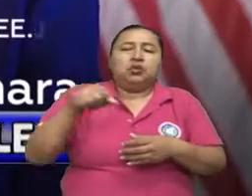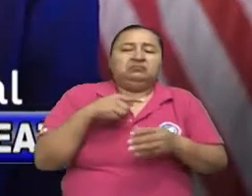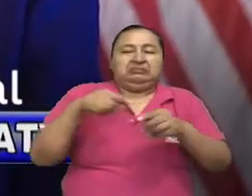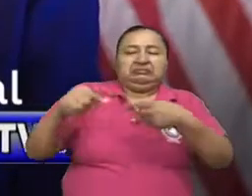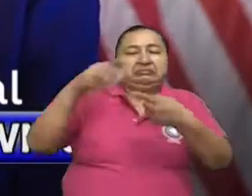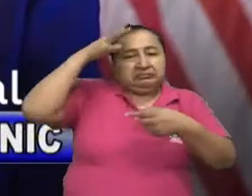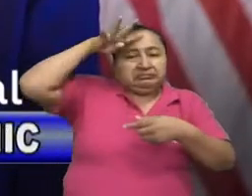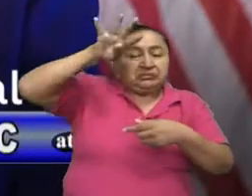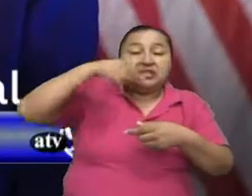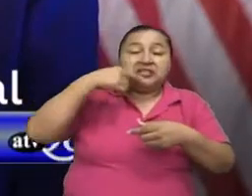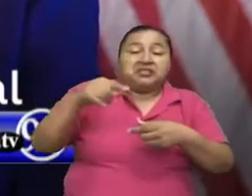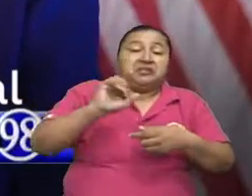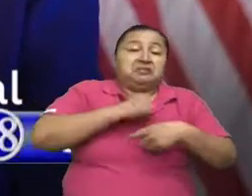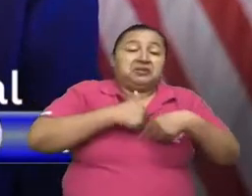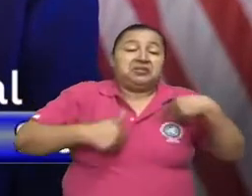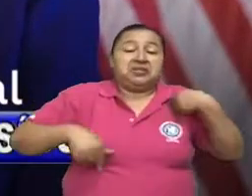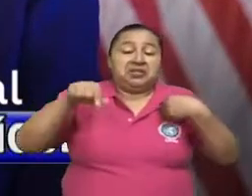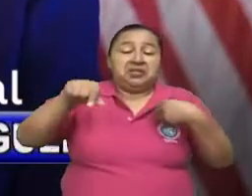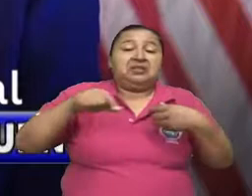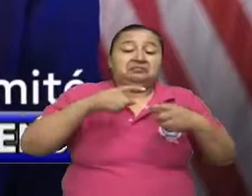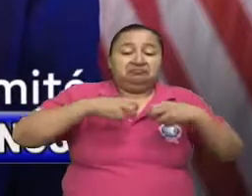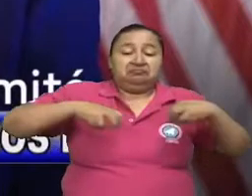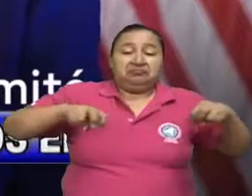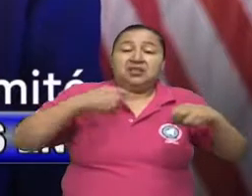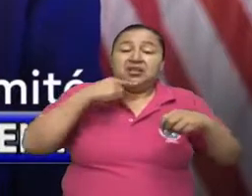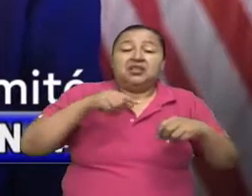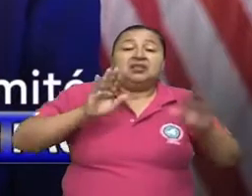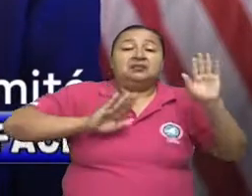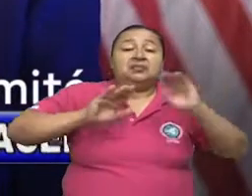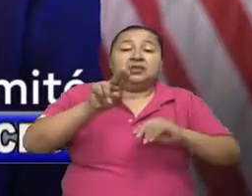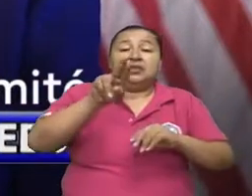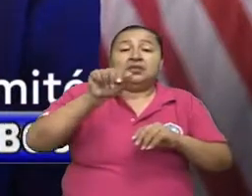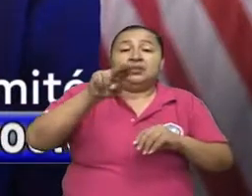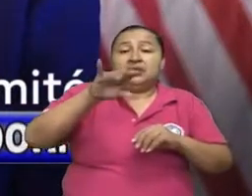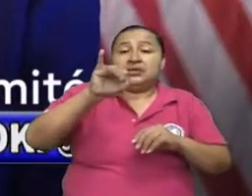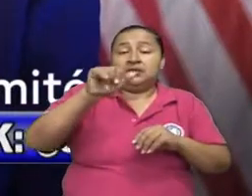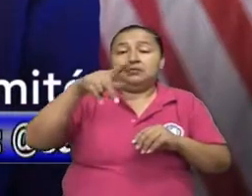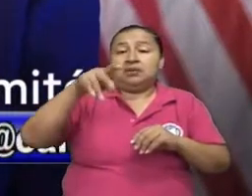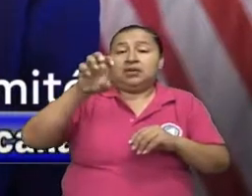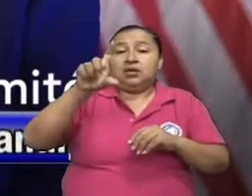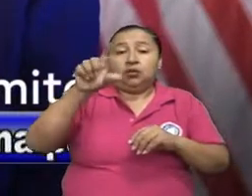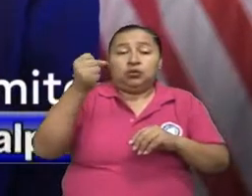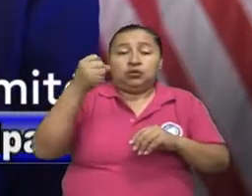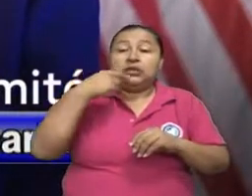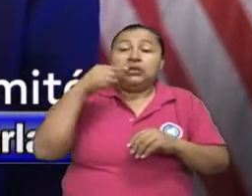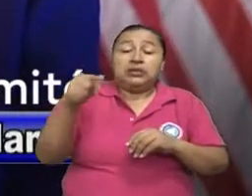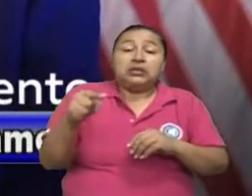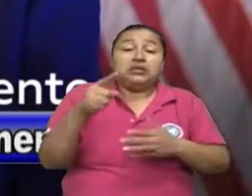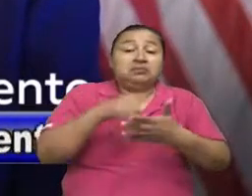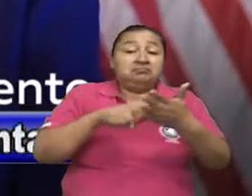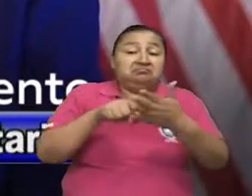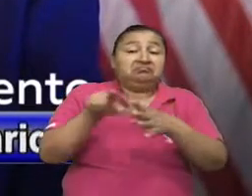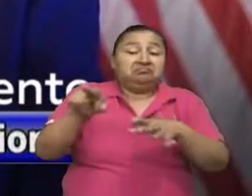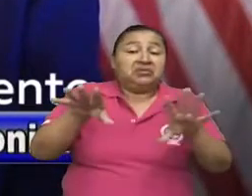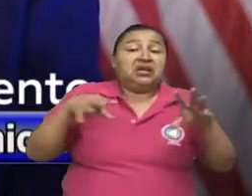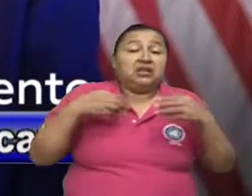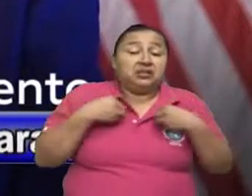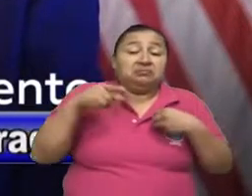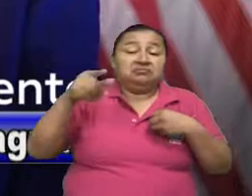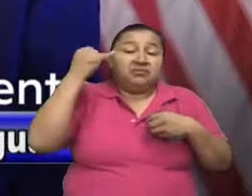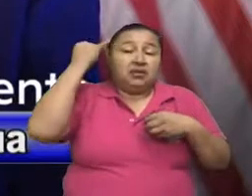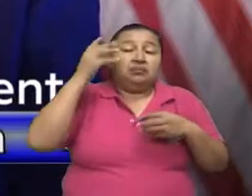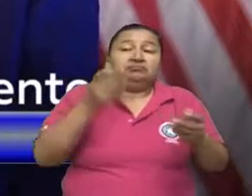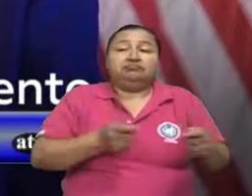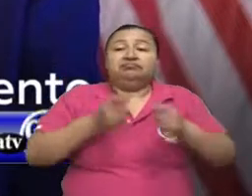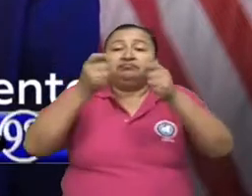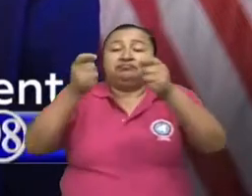este lunes la presidenta del hemiciclo, la demócrata Nancy Pelosi. En el caso de votar a favor, la propuesta pasaría